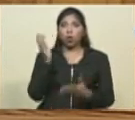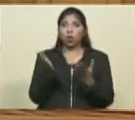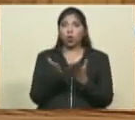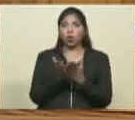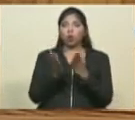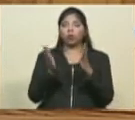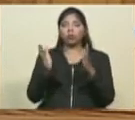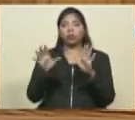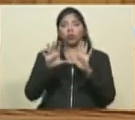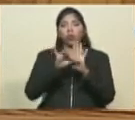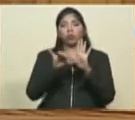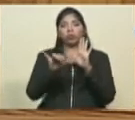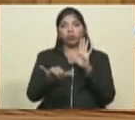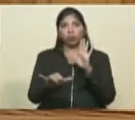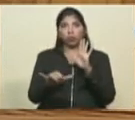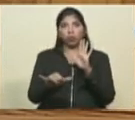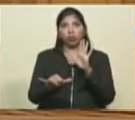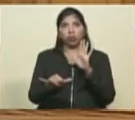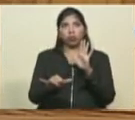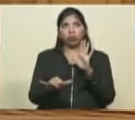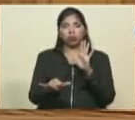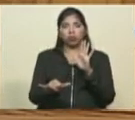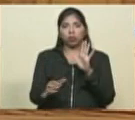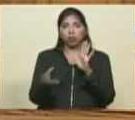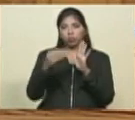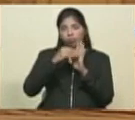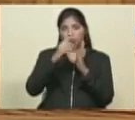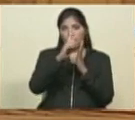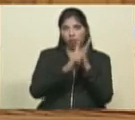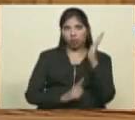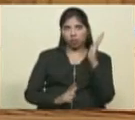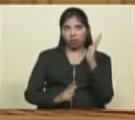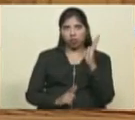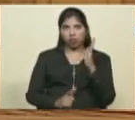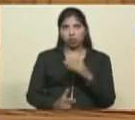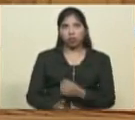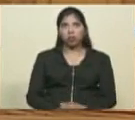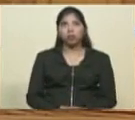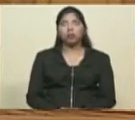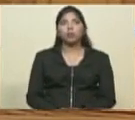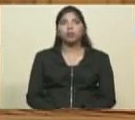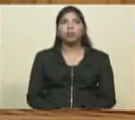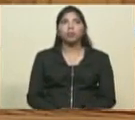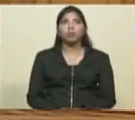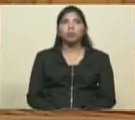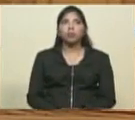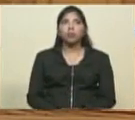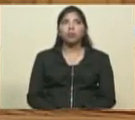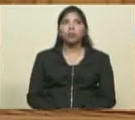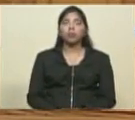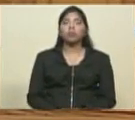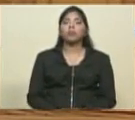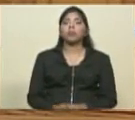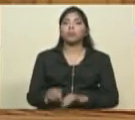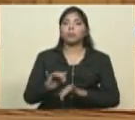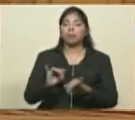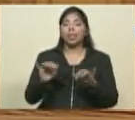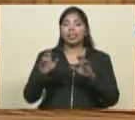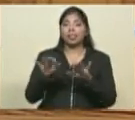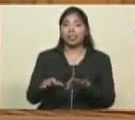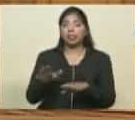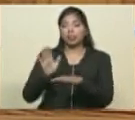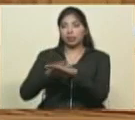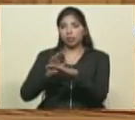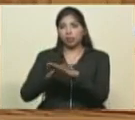se indican en lista anexa. La presidenta ordenó al secretario dar lectura del acta de la sesión